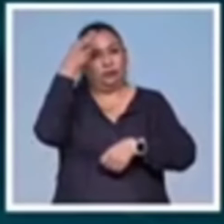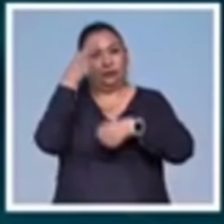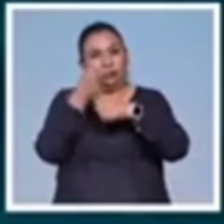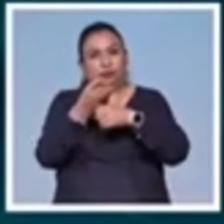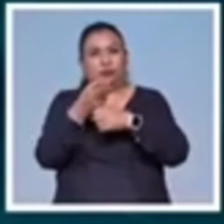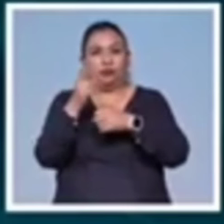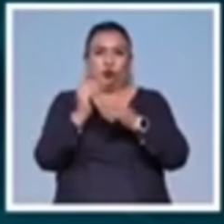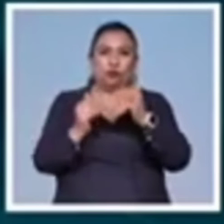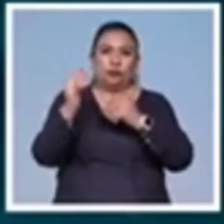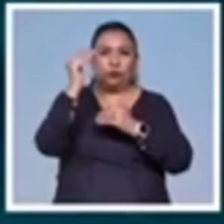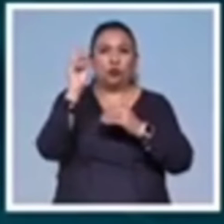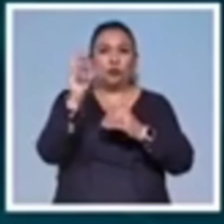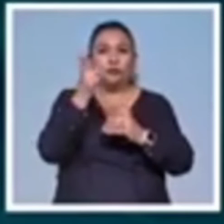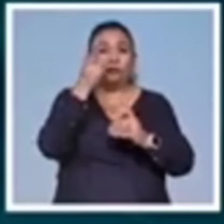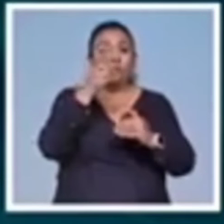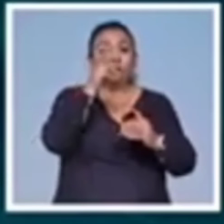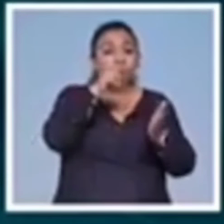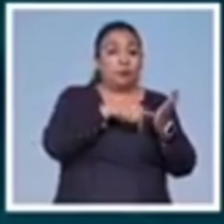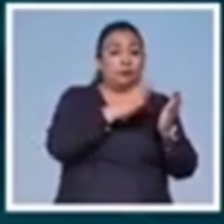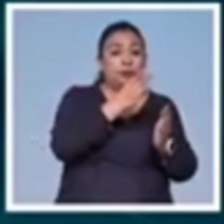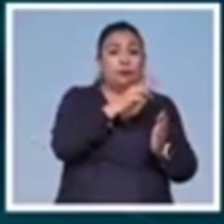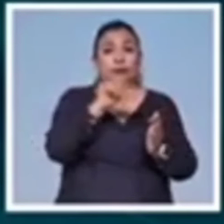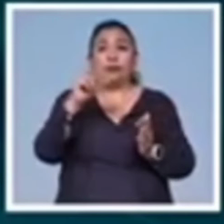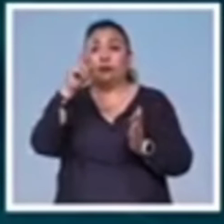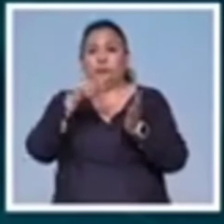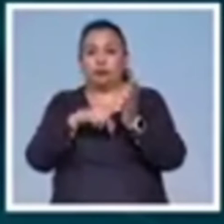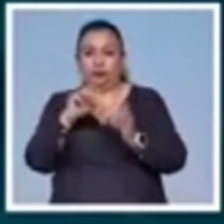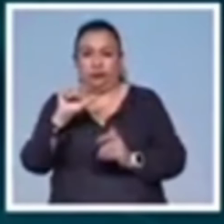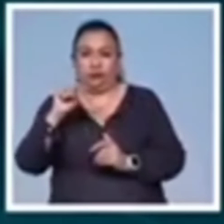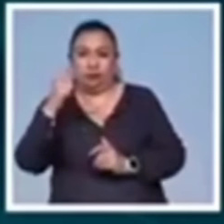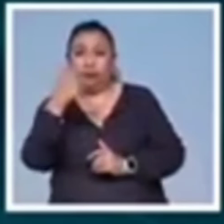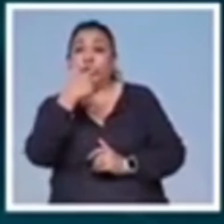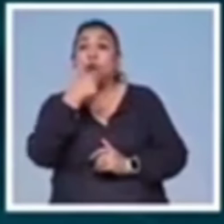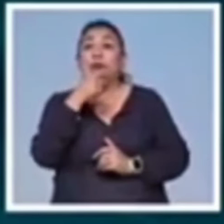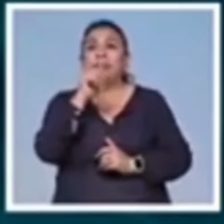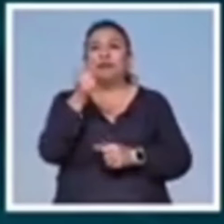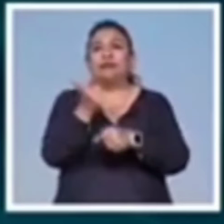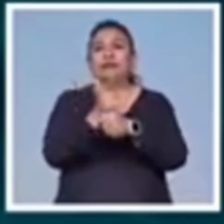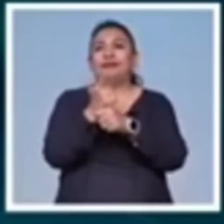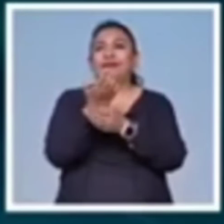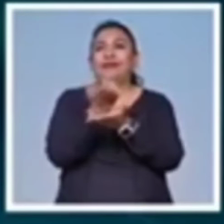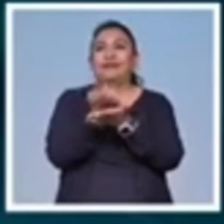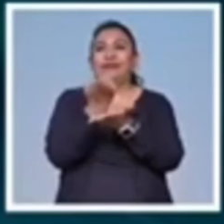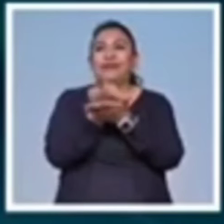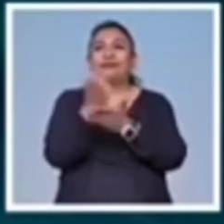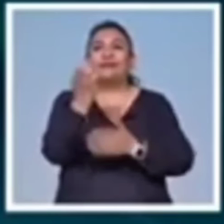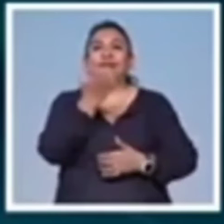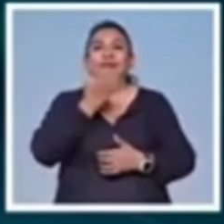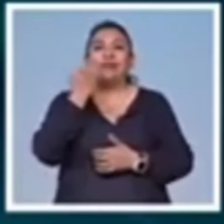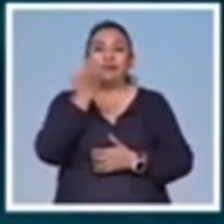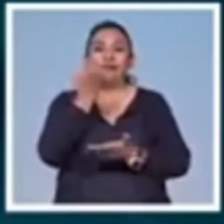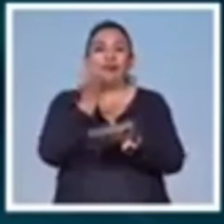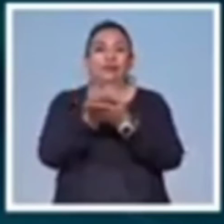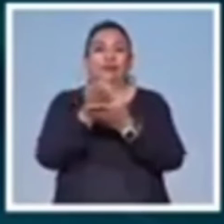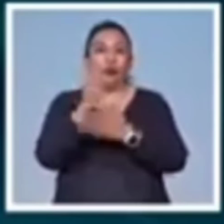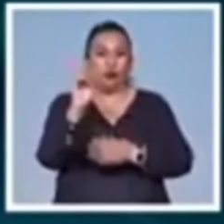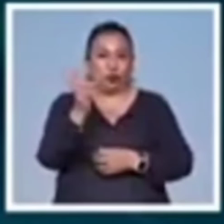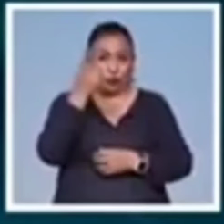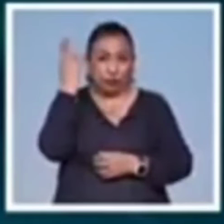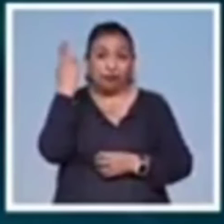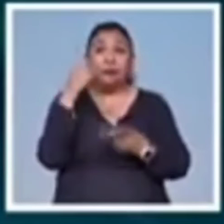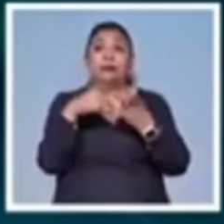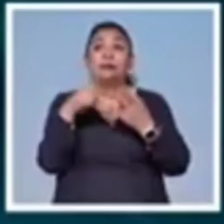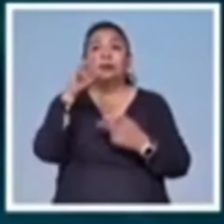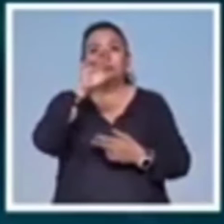periodo 2023-2027. Leonardo Lomelí Vanegas es licenciado en Economía por la Facultad de Economía de la UNAM